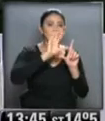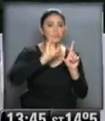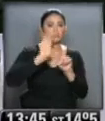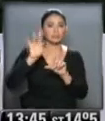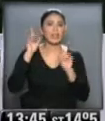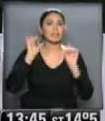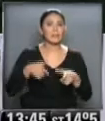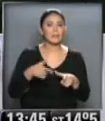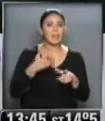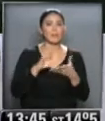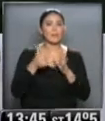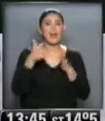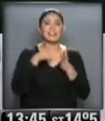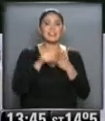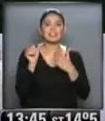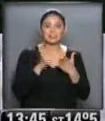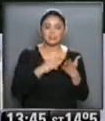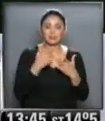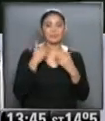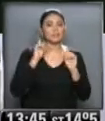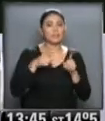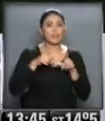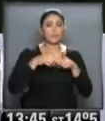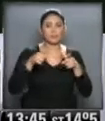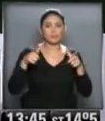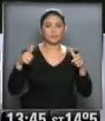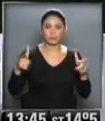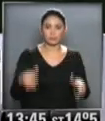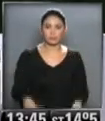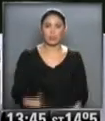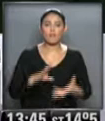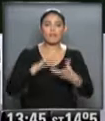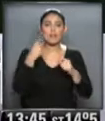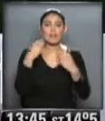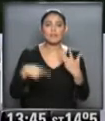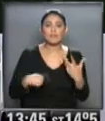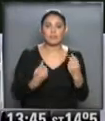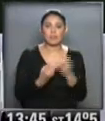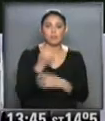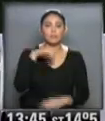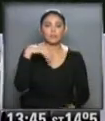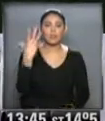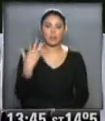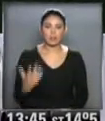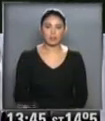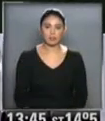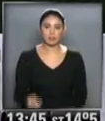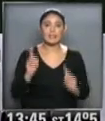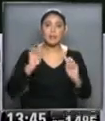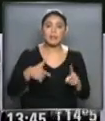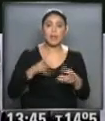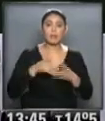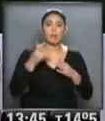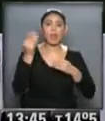generando señales digitales, estamos engrandeciendo los formatos para poder establecer también encuentros de